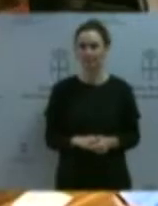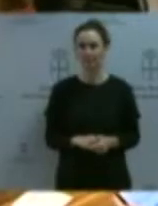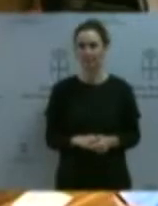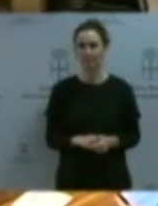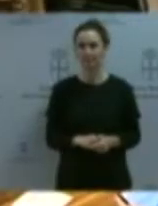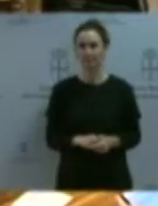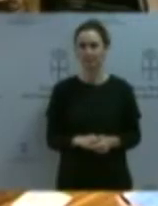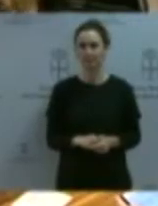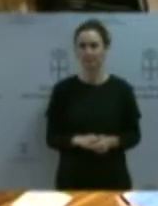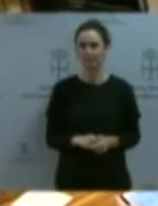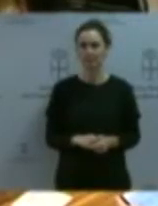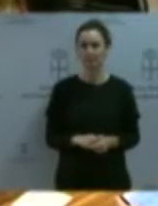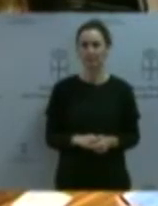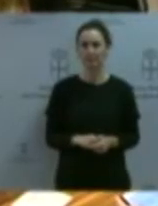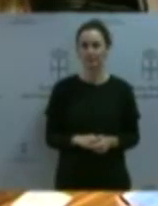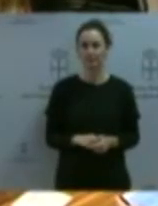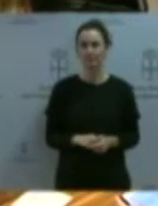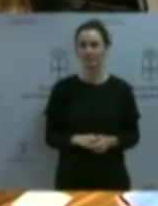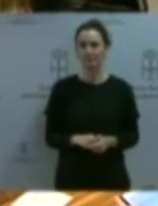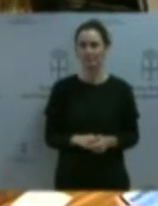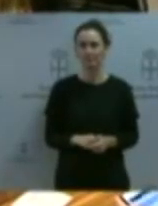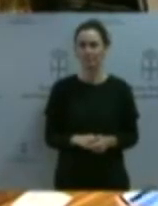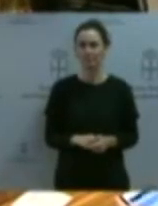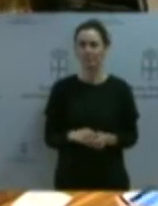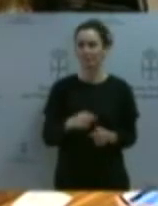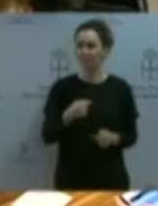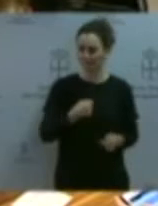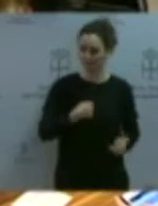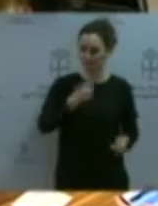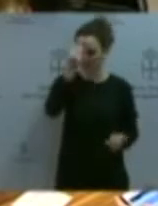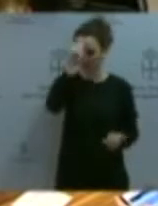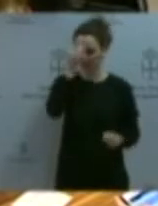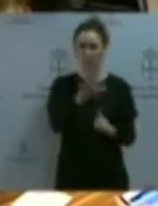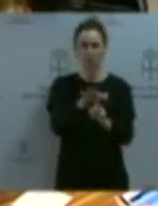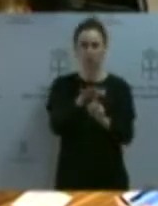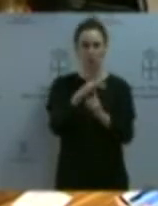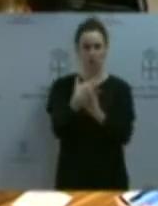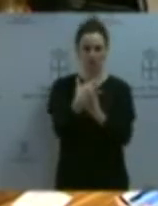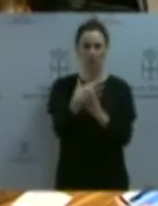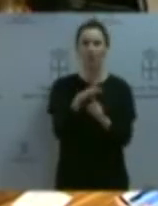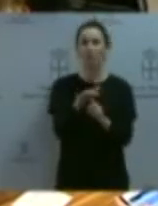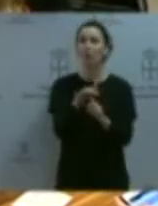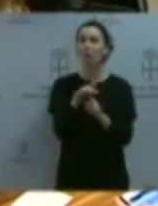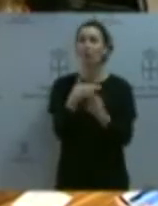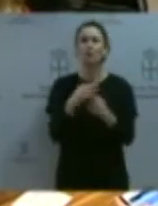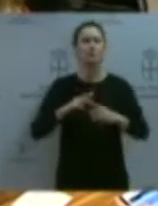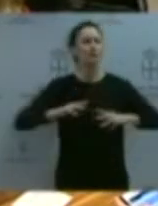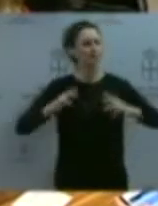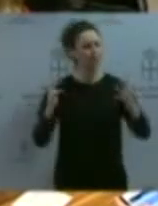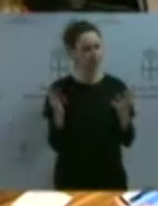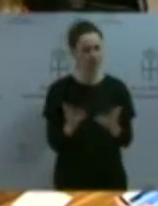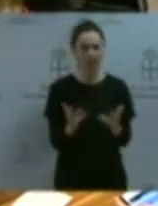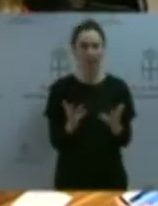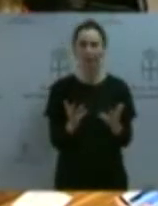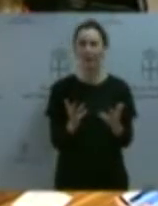tenemos, bueno, yo creo que un contexto donde lo urgente es hacer fluir dinero rápido